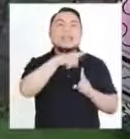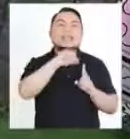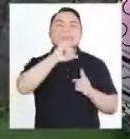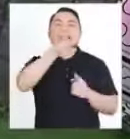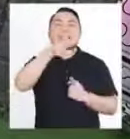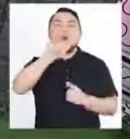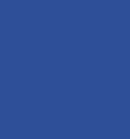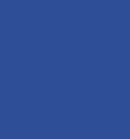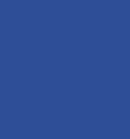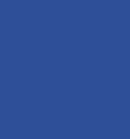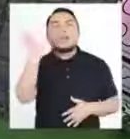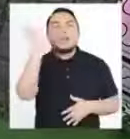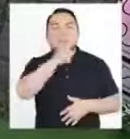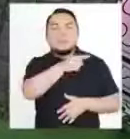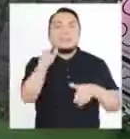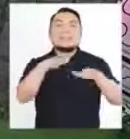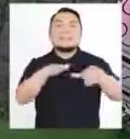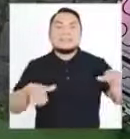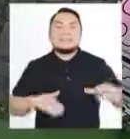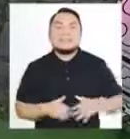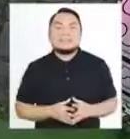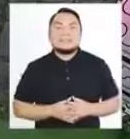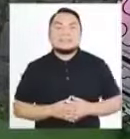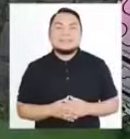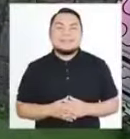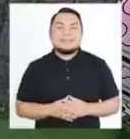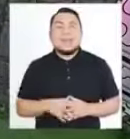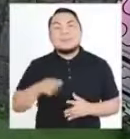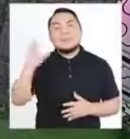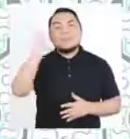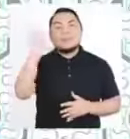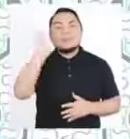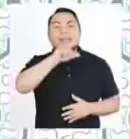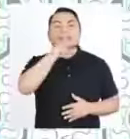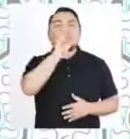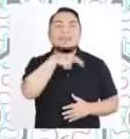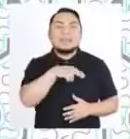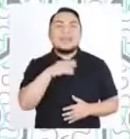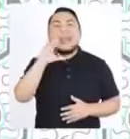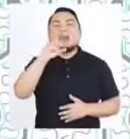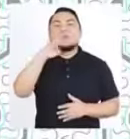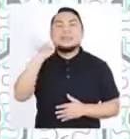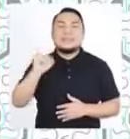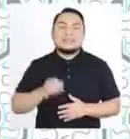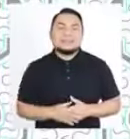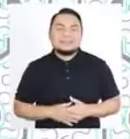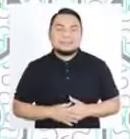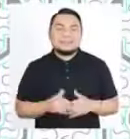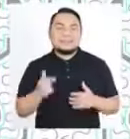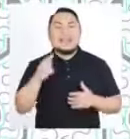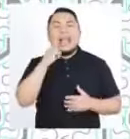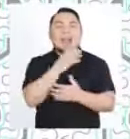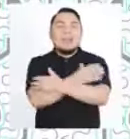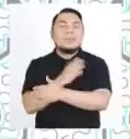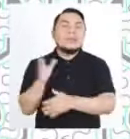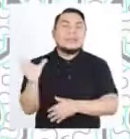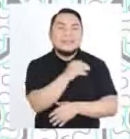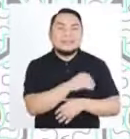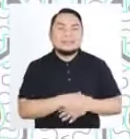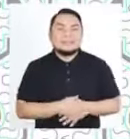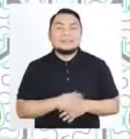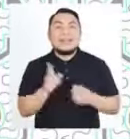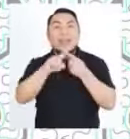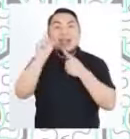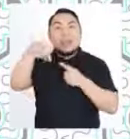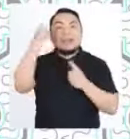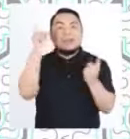¡Chao, Carmen, Laura y Juan! ¡Nos vemos, chicas y chicos! ¡Chao, Jazmín y Kubi! ¡Aquí sin